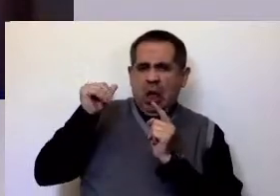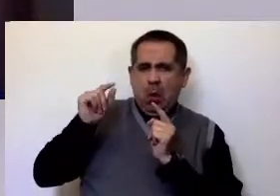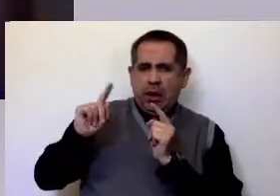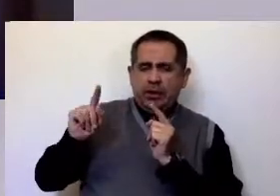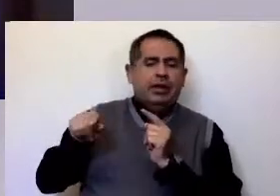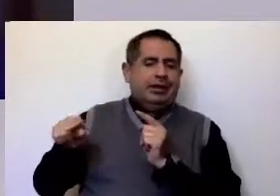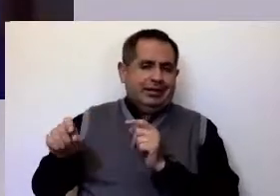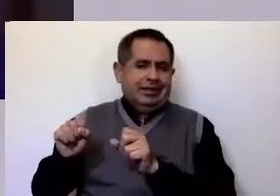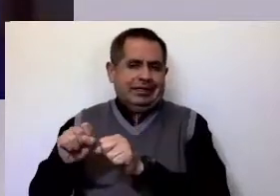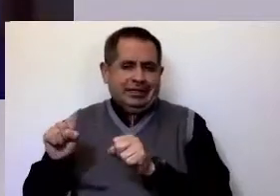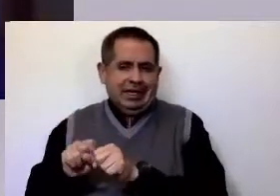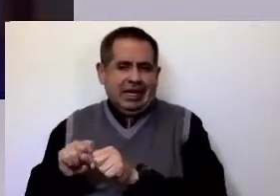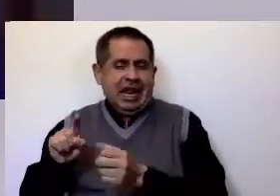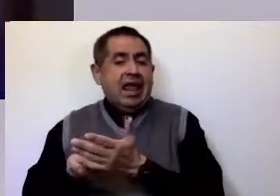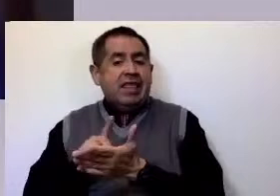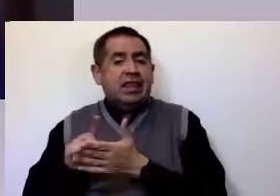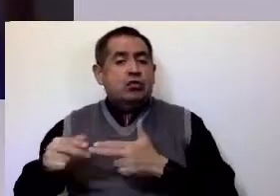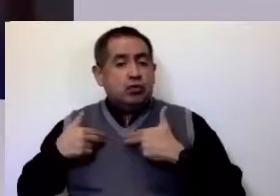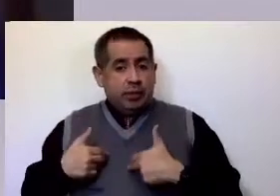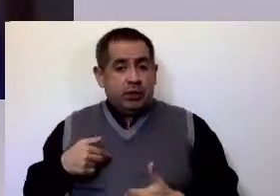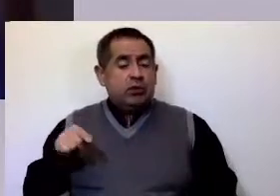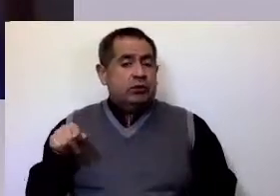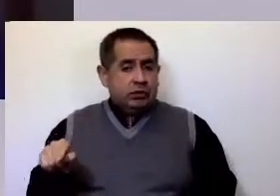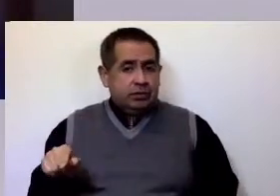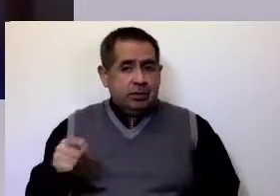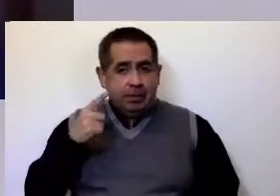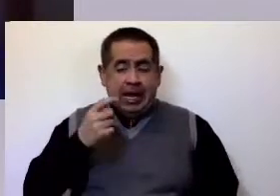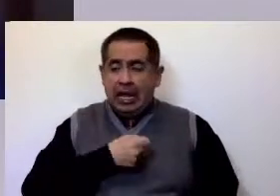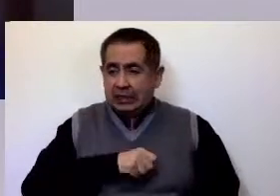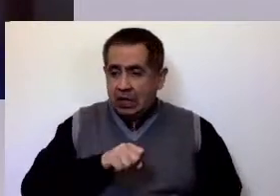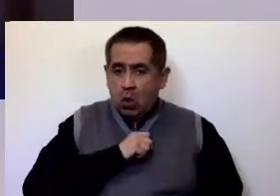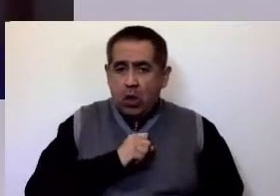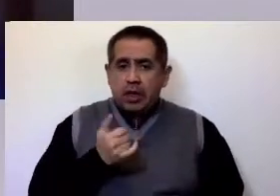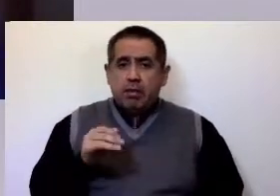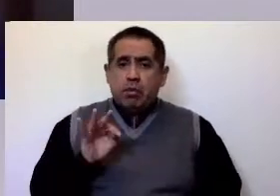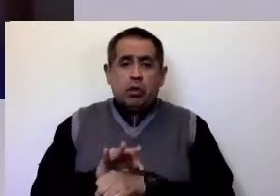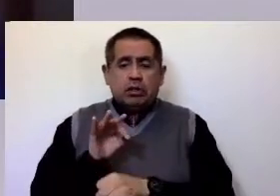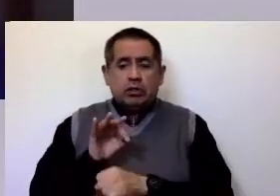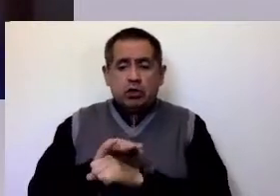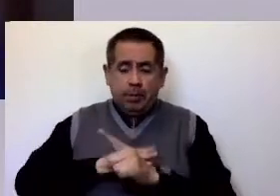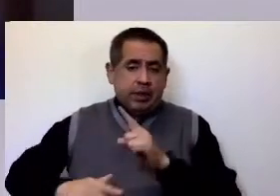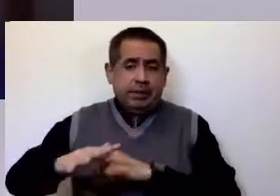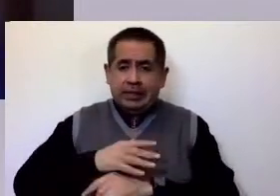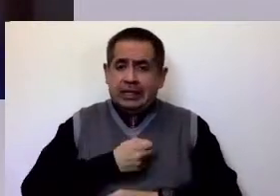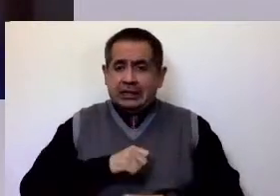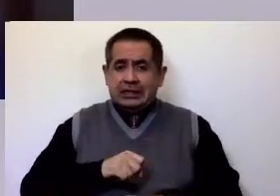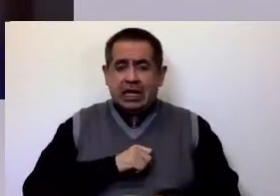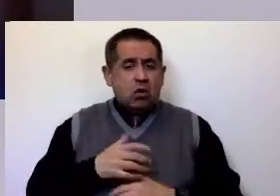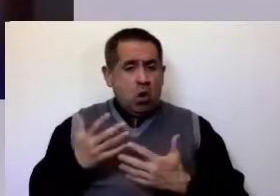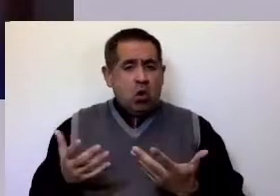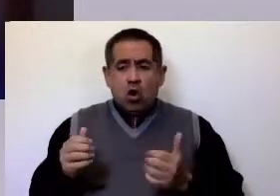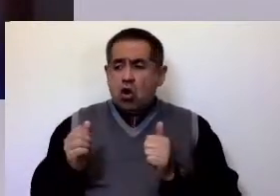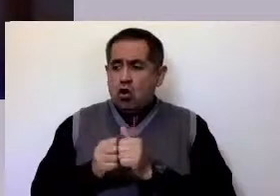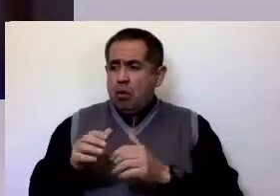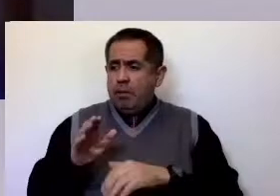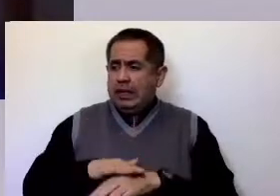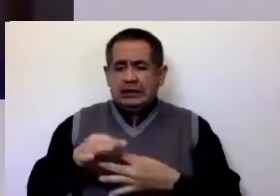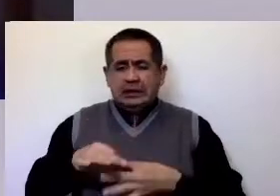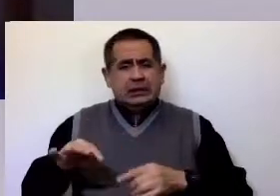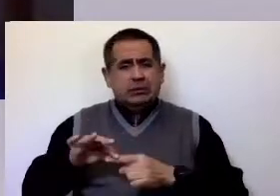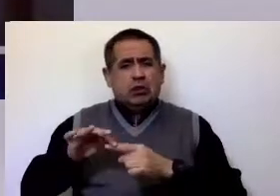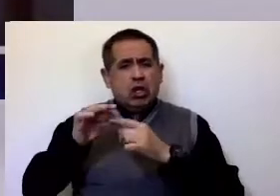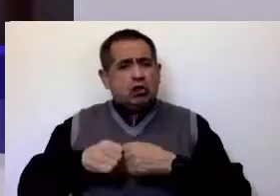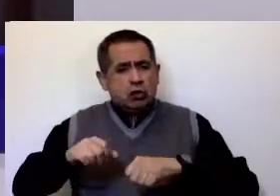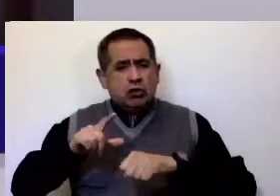que estableció los derechos humanos a la salud ya la protección del medio ambiente sano que cuentan con una relevancia social particular